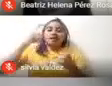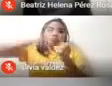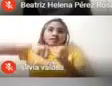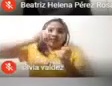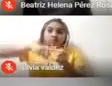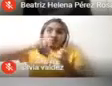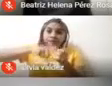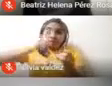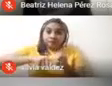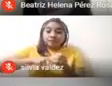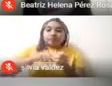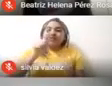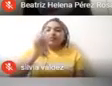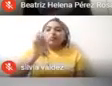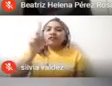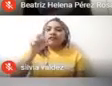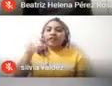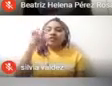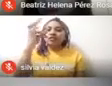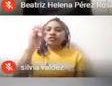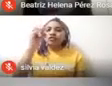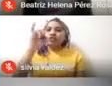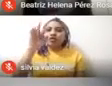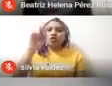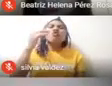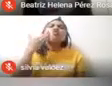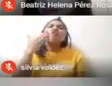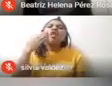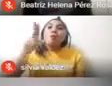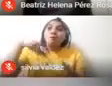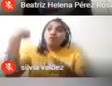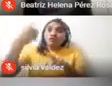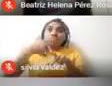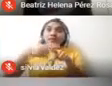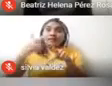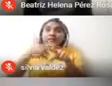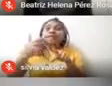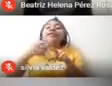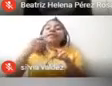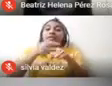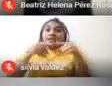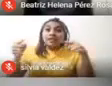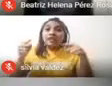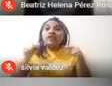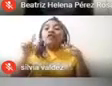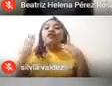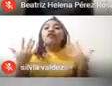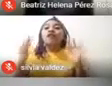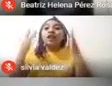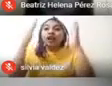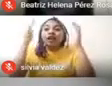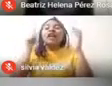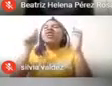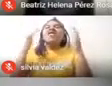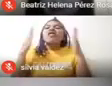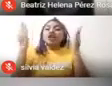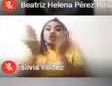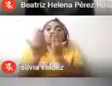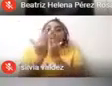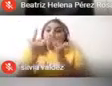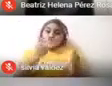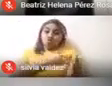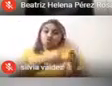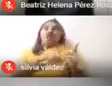inscribamos en el FESTUR, que va a haber la próxima semana. El FESTUR es la feria de estudios superiores